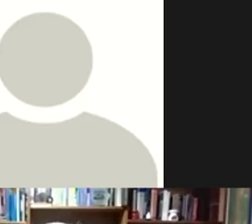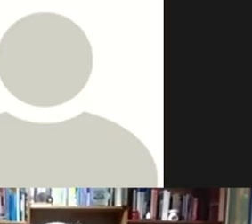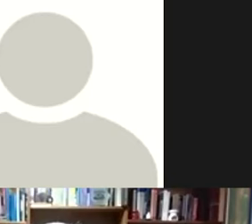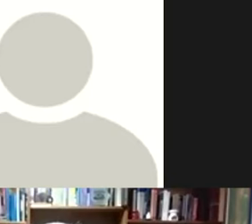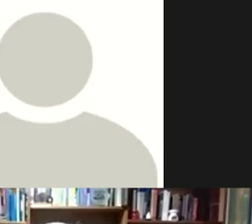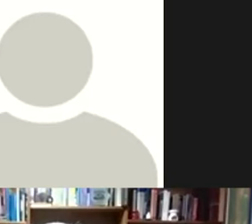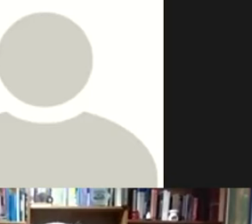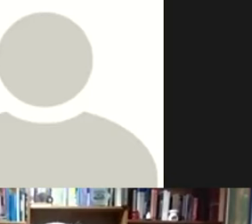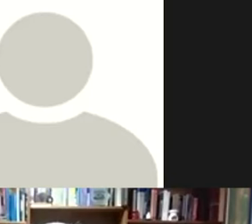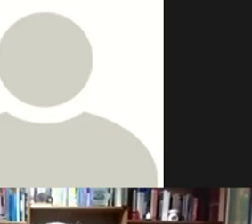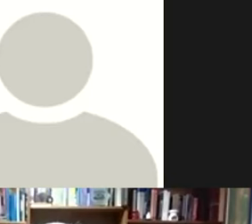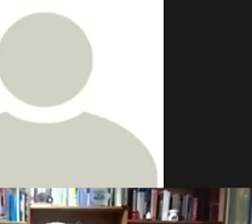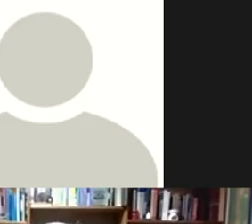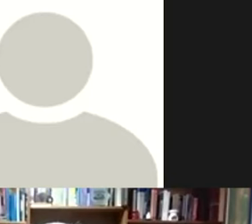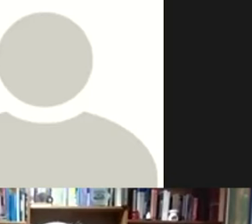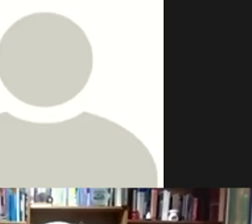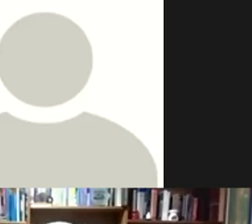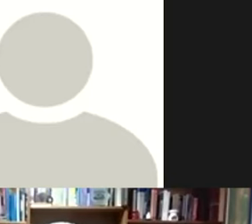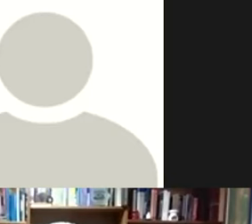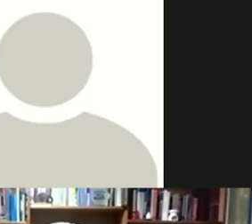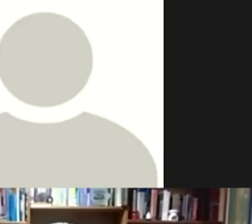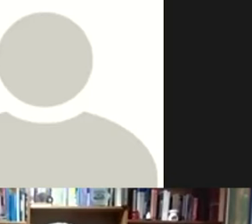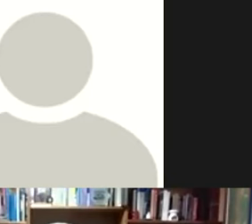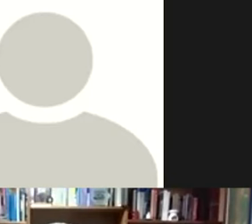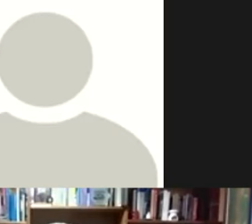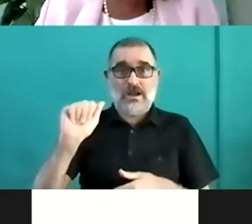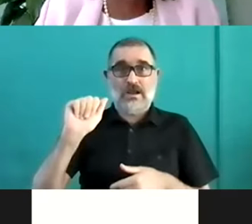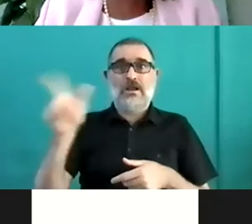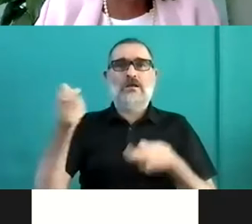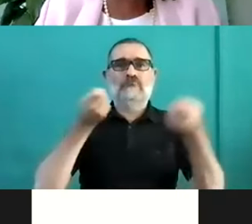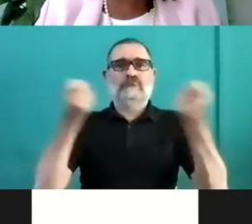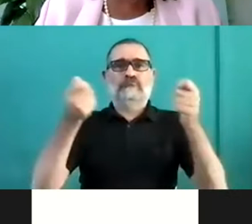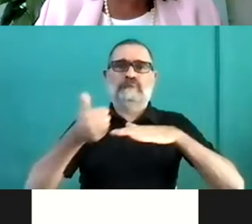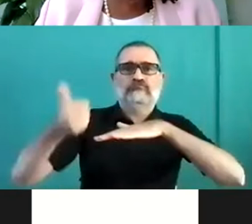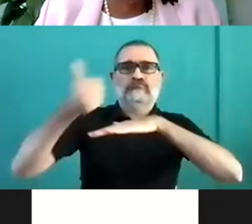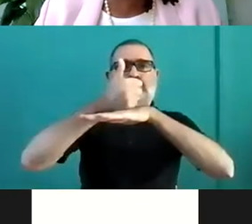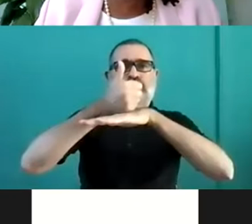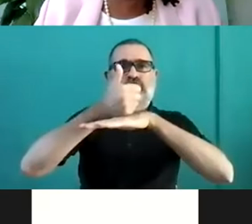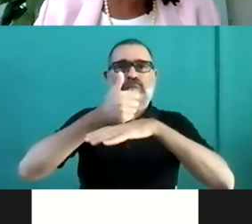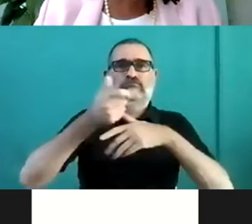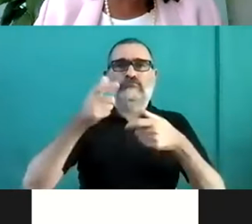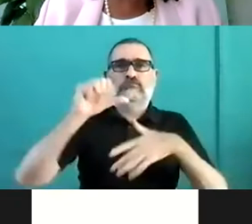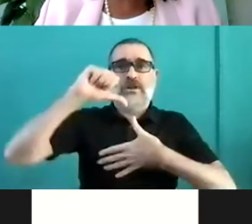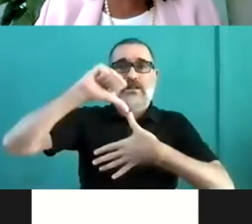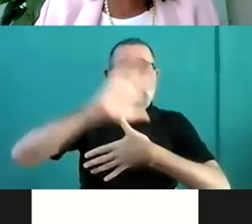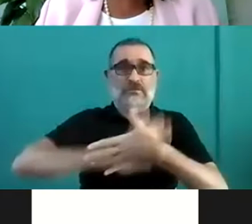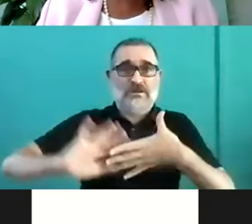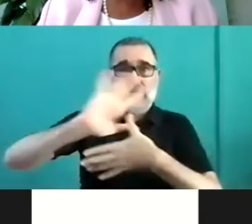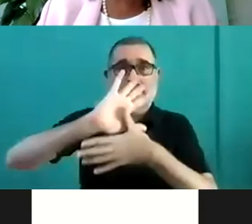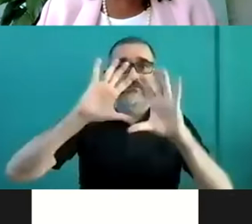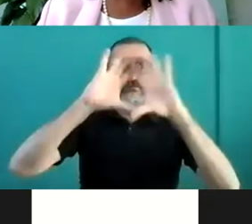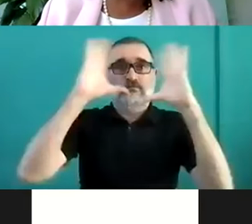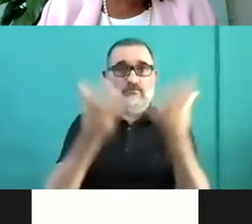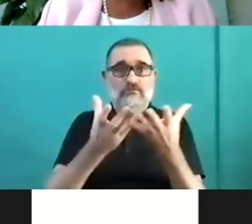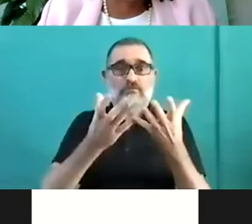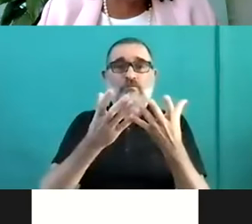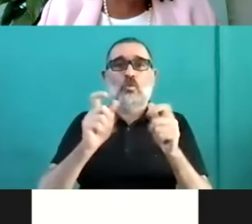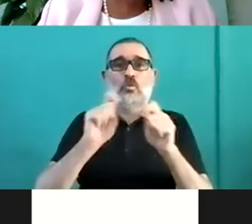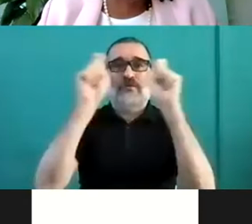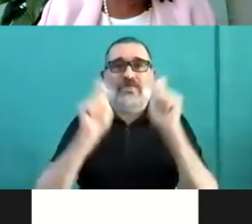Neurology y también es el director del Centro Colaborador de la OPS-OMS en Honduras, quien discutirá las consecuencias